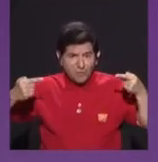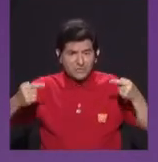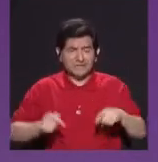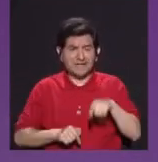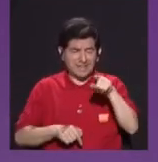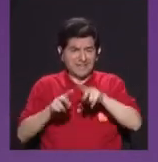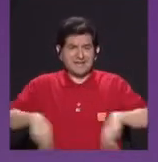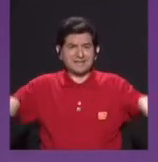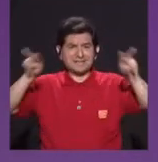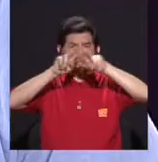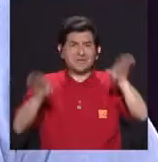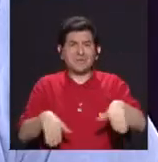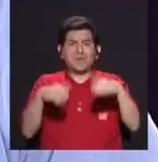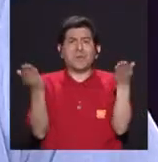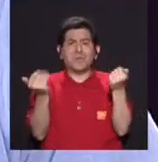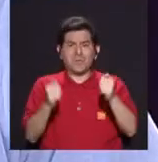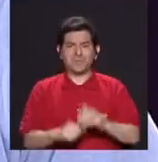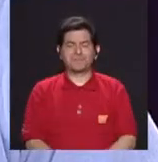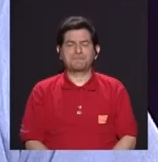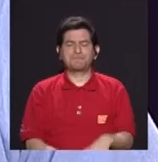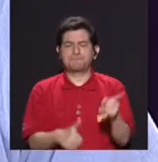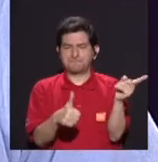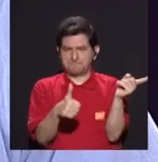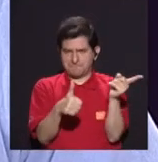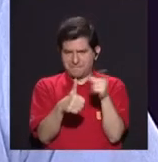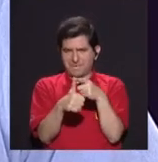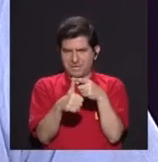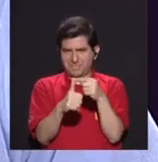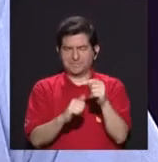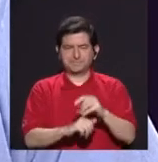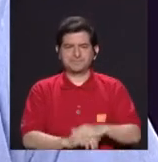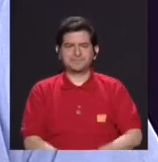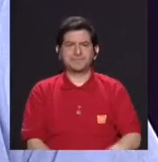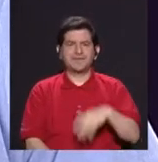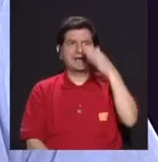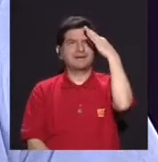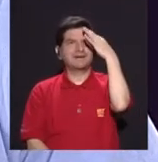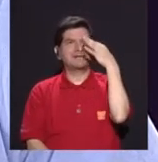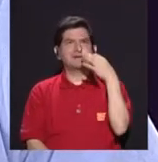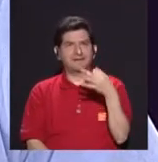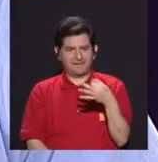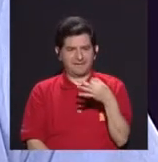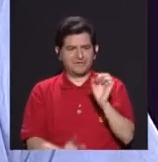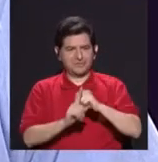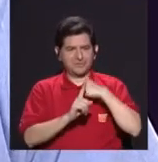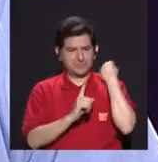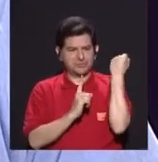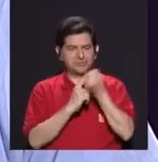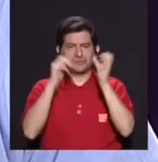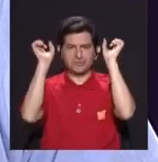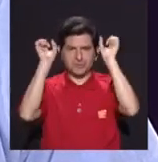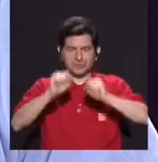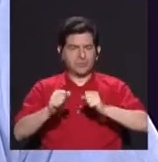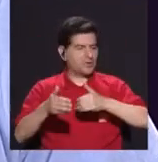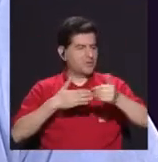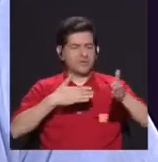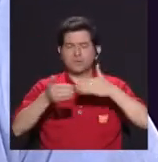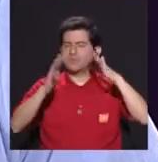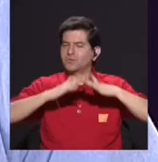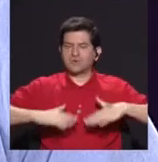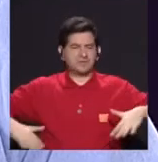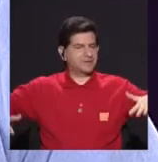esos valores bueno lo primero es creo que es una situación que puede ser en cualquier ámbito